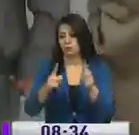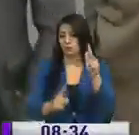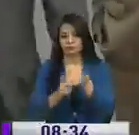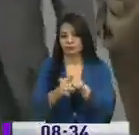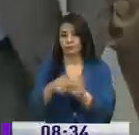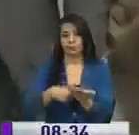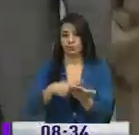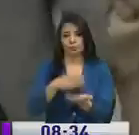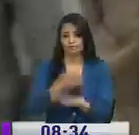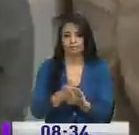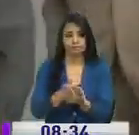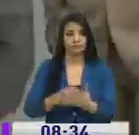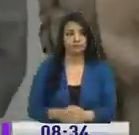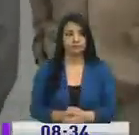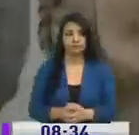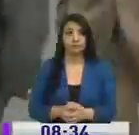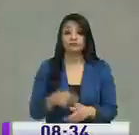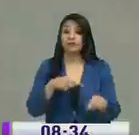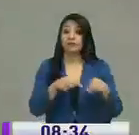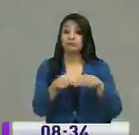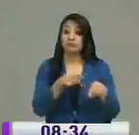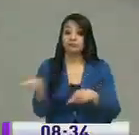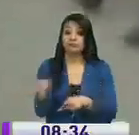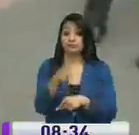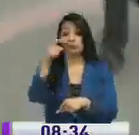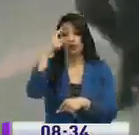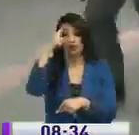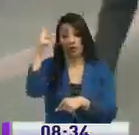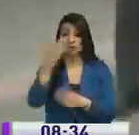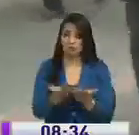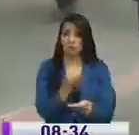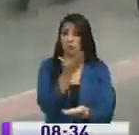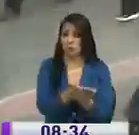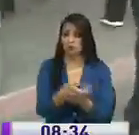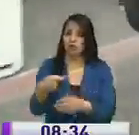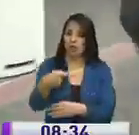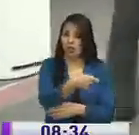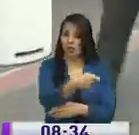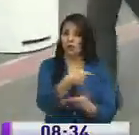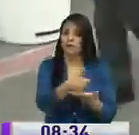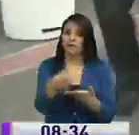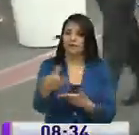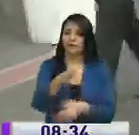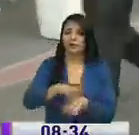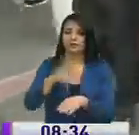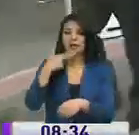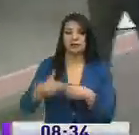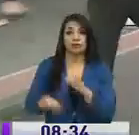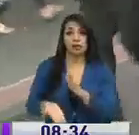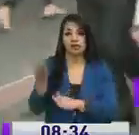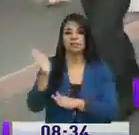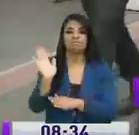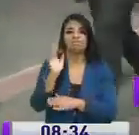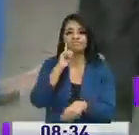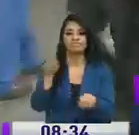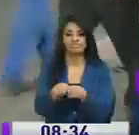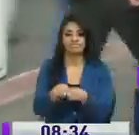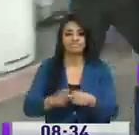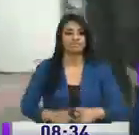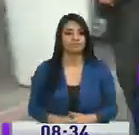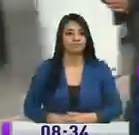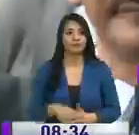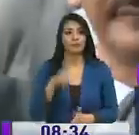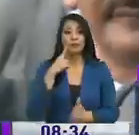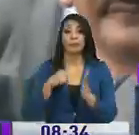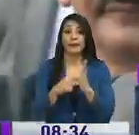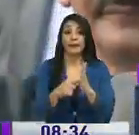transportistas dicen que las medidas de compensación anunciadas por el régimen tras el alza de los combustibles no les convencen. Por ejemplo, el